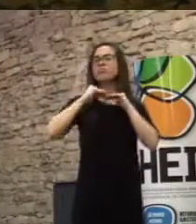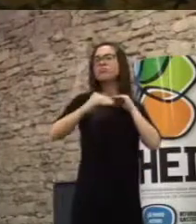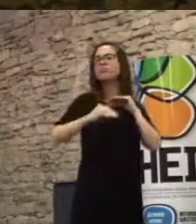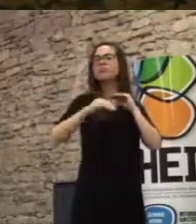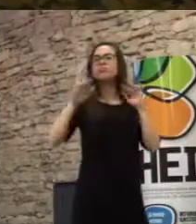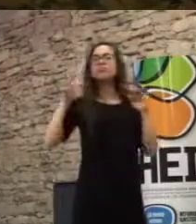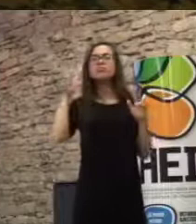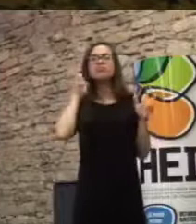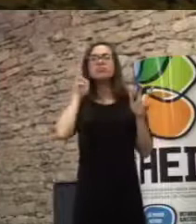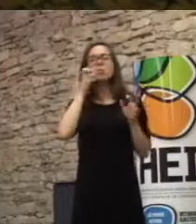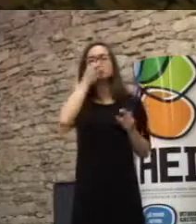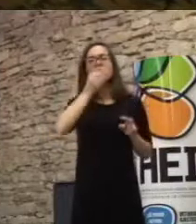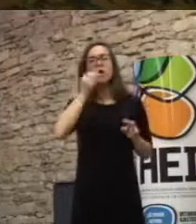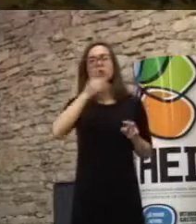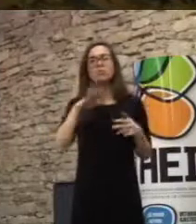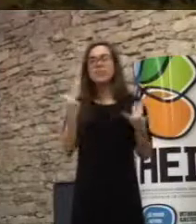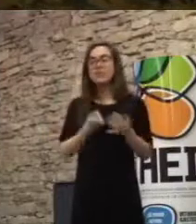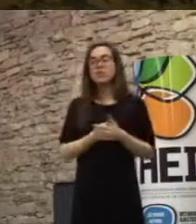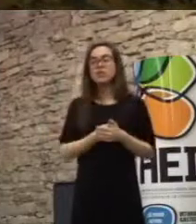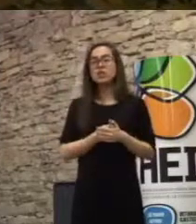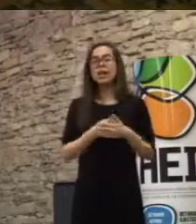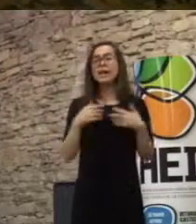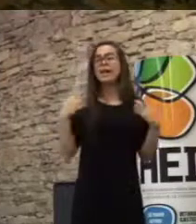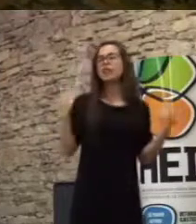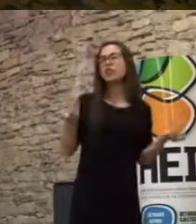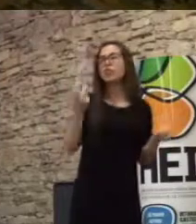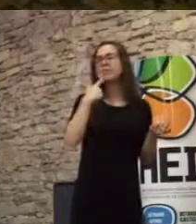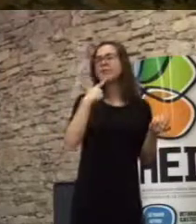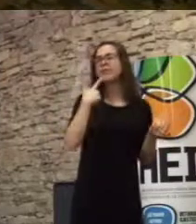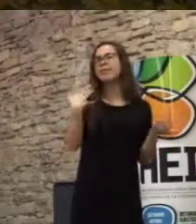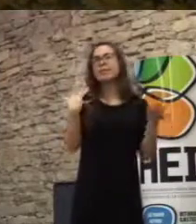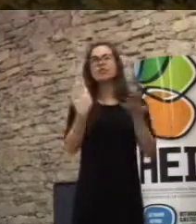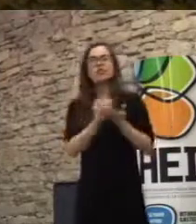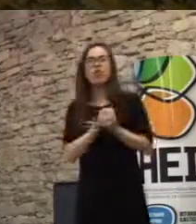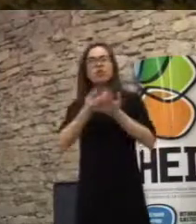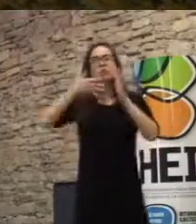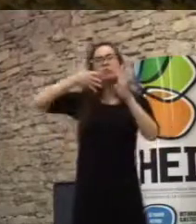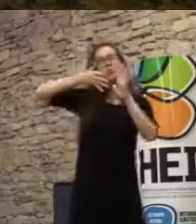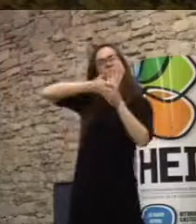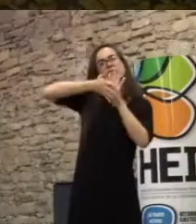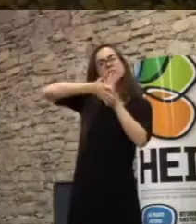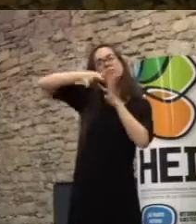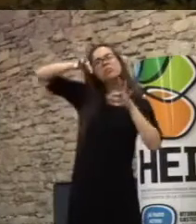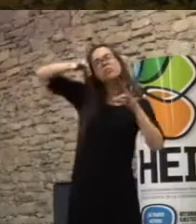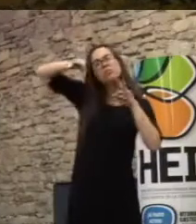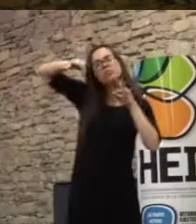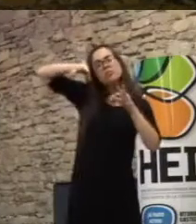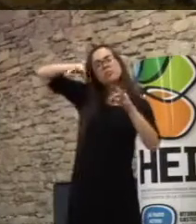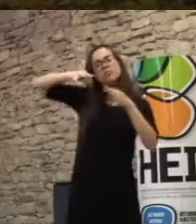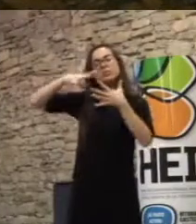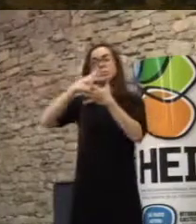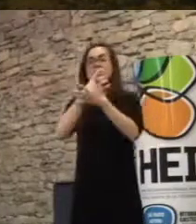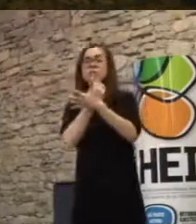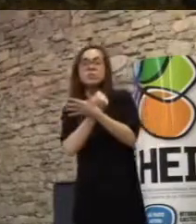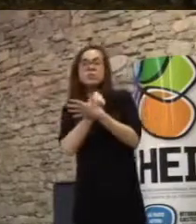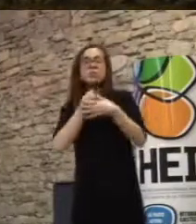y entonces por ejemplo para hablar del mismo monte te dirían que es un monte donde al caminar el crepitar de las hojas y las ramas al cascar se